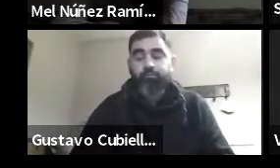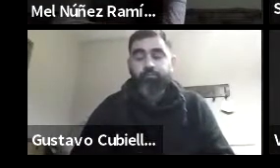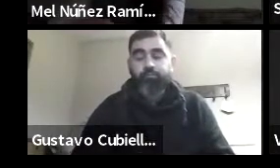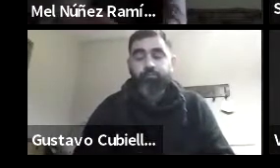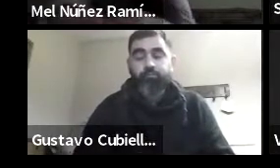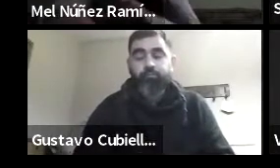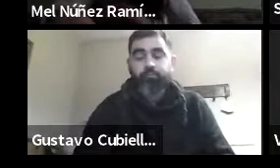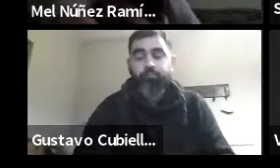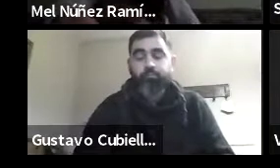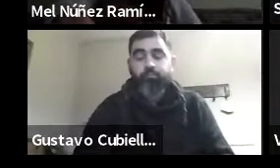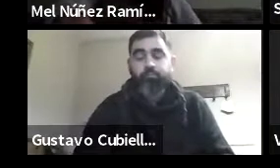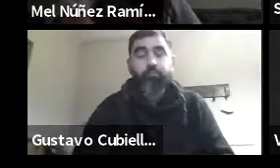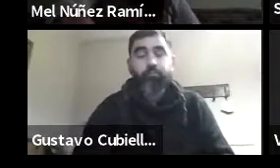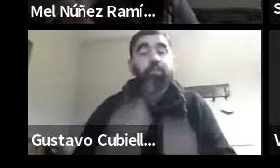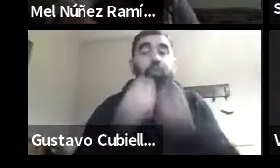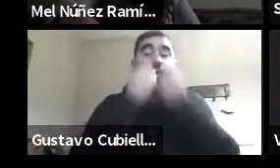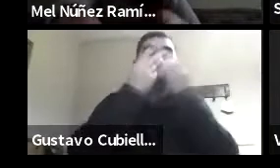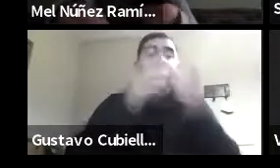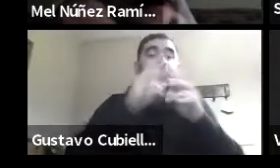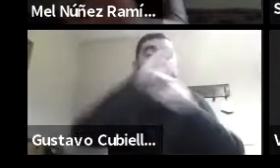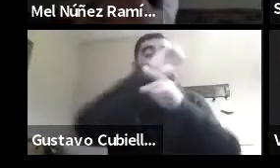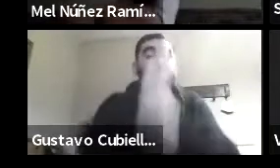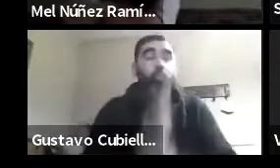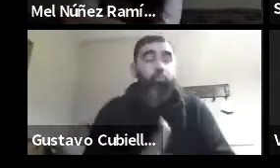El beneficio se utiliza, según esta encuesta,